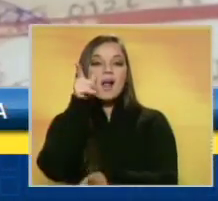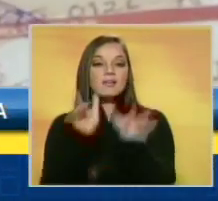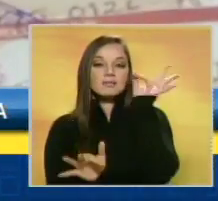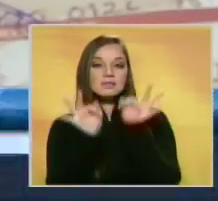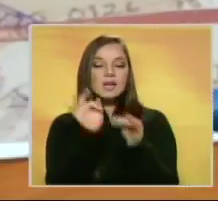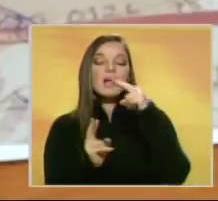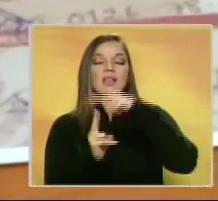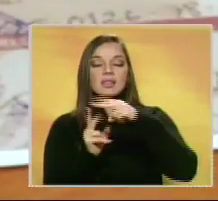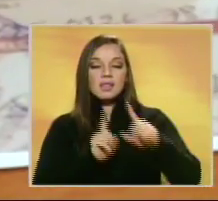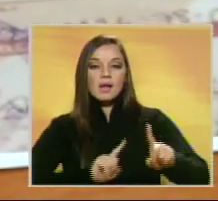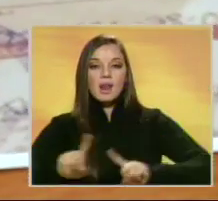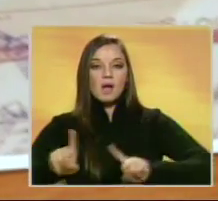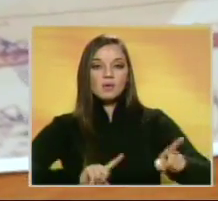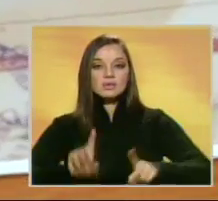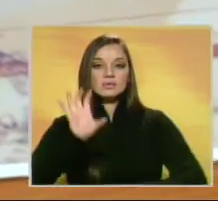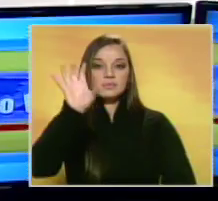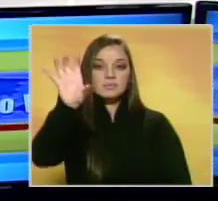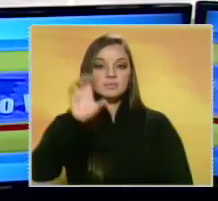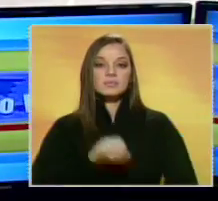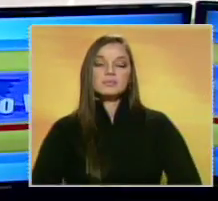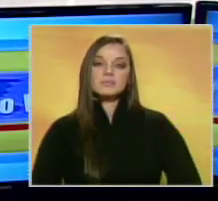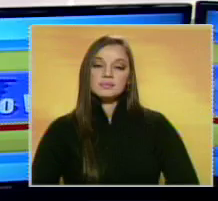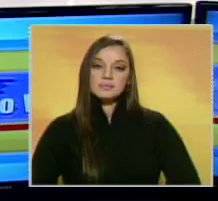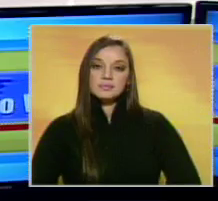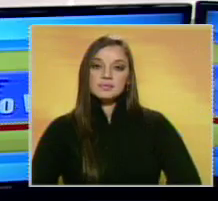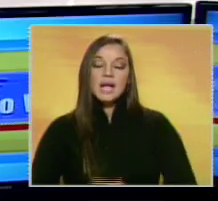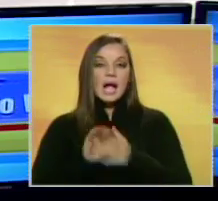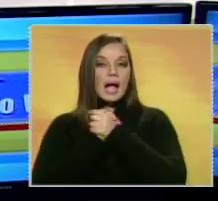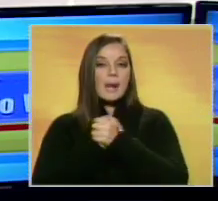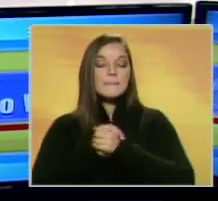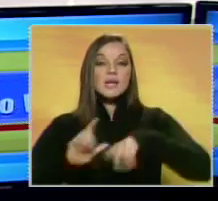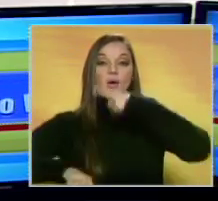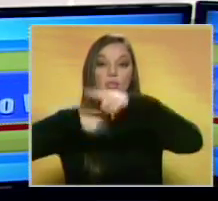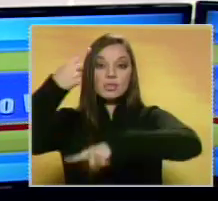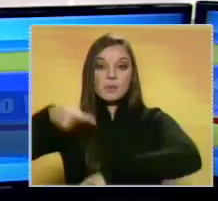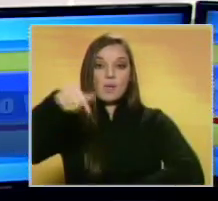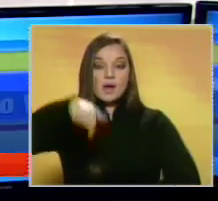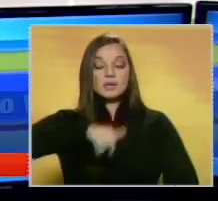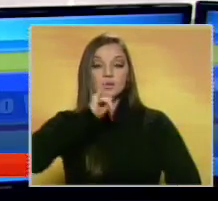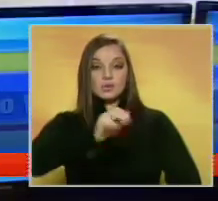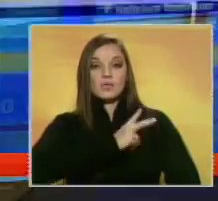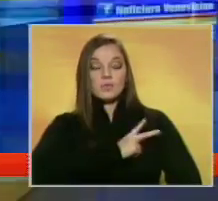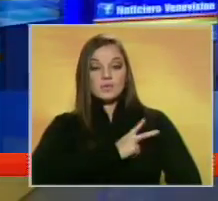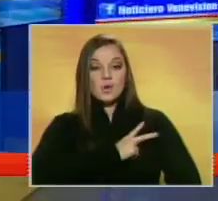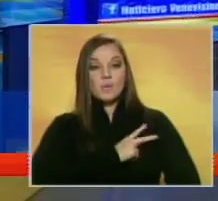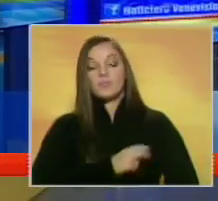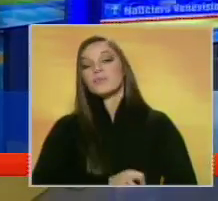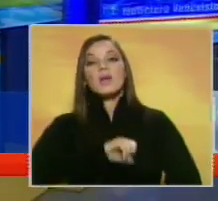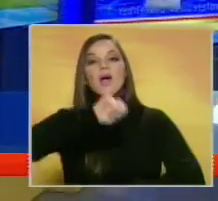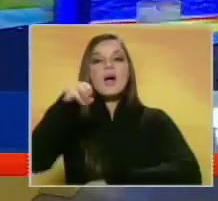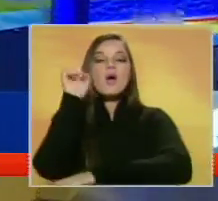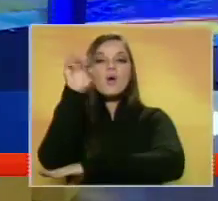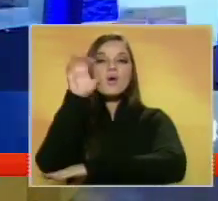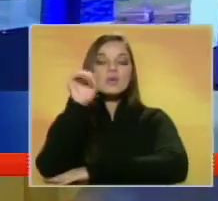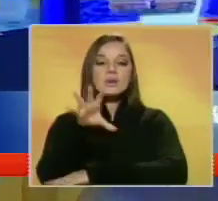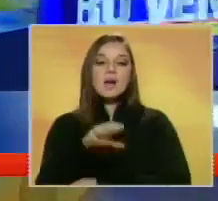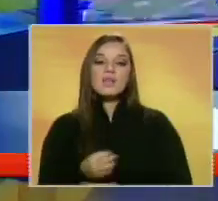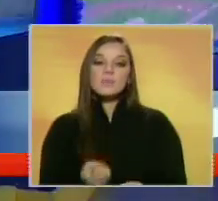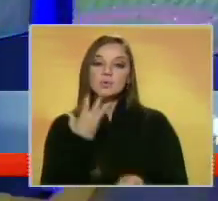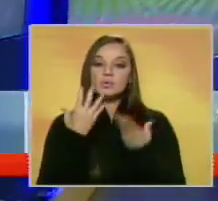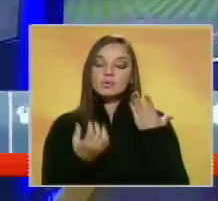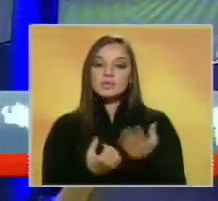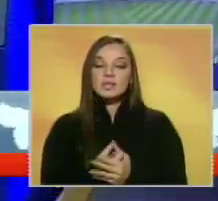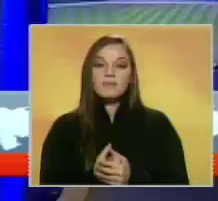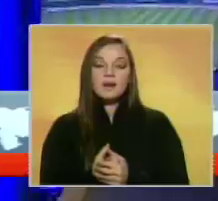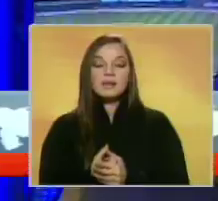y la Contraloría del Estado. Amigos, más adelante en Noticiero Venevisión. Jornada productiva. Osvaldo